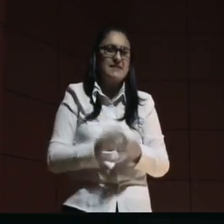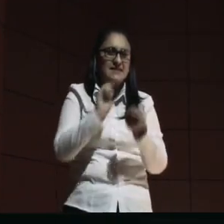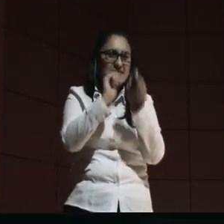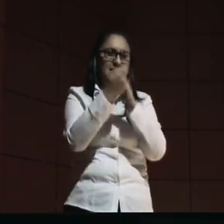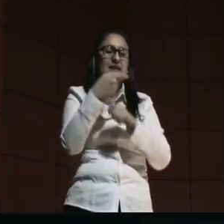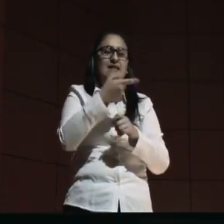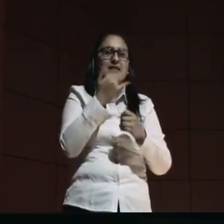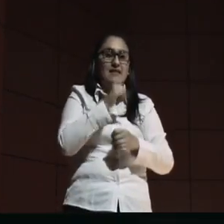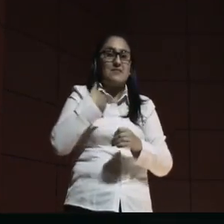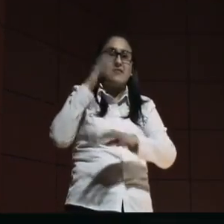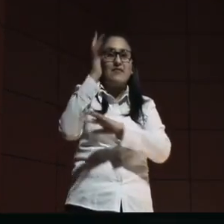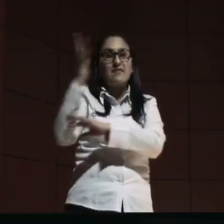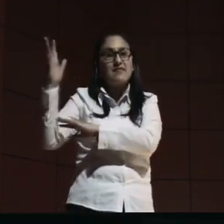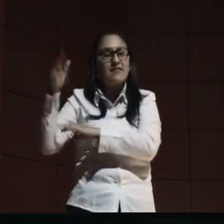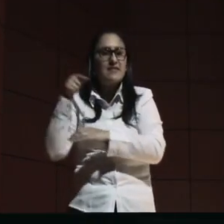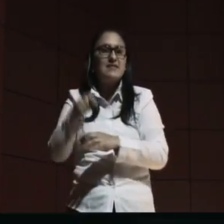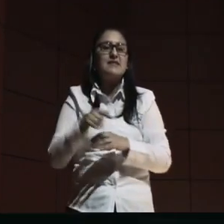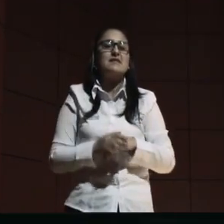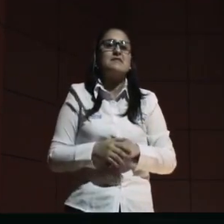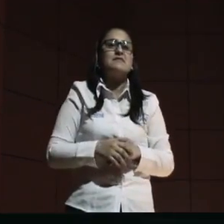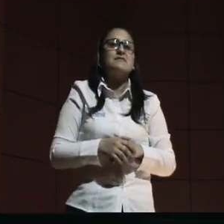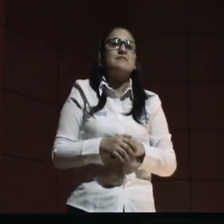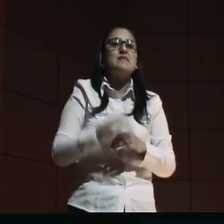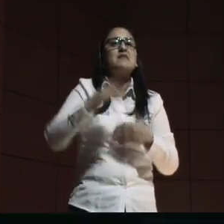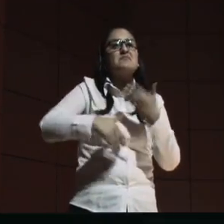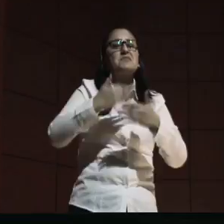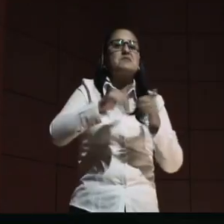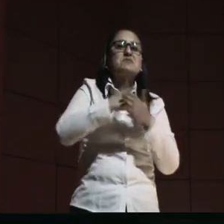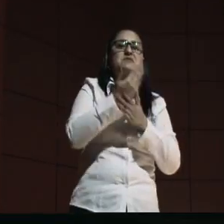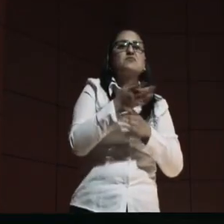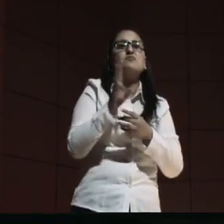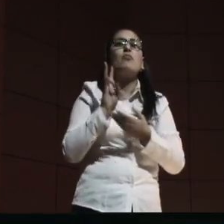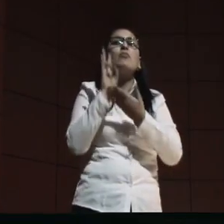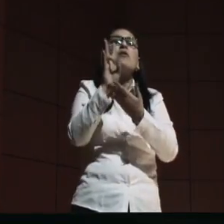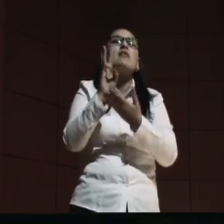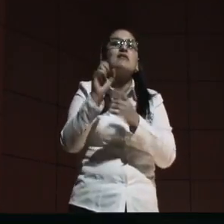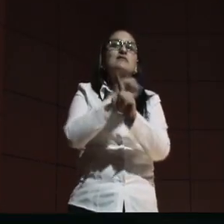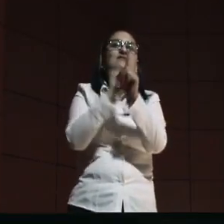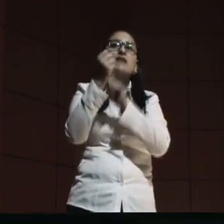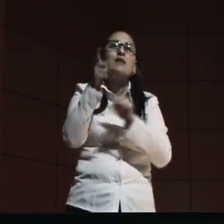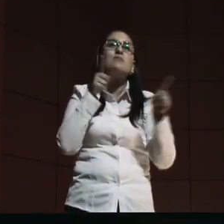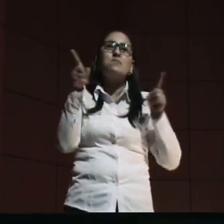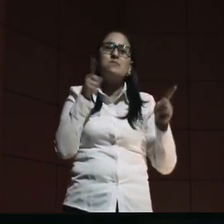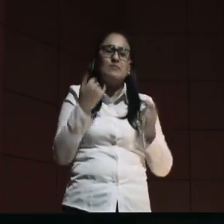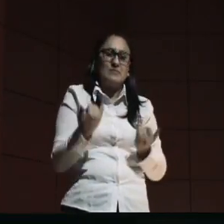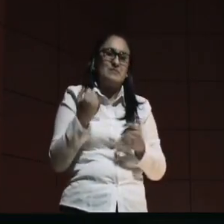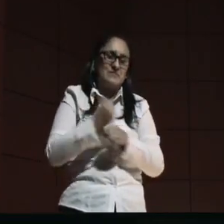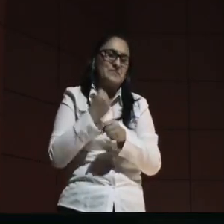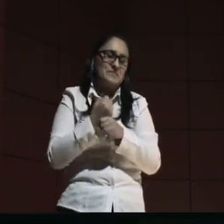ya salgamos de ese médico y empecemos a hablar en el modelo social que se está hablando.